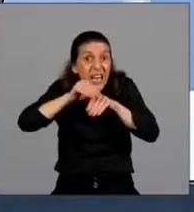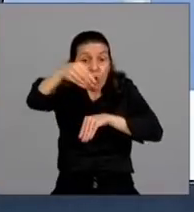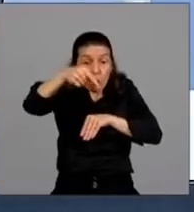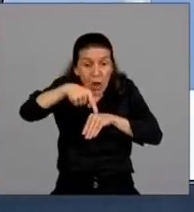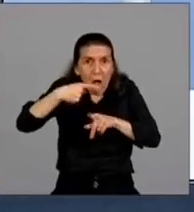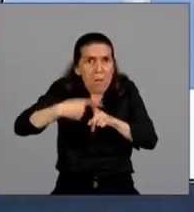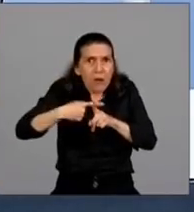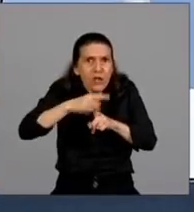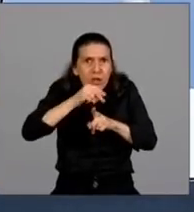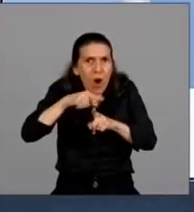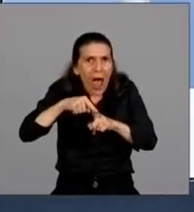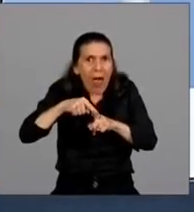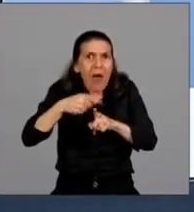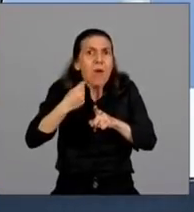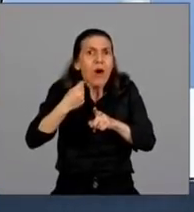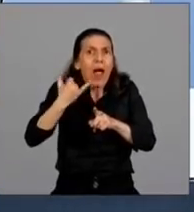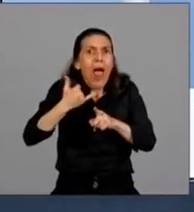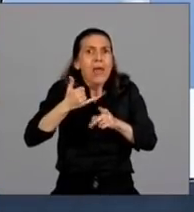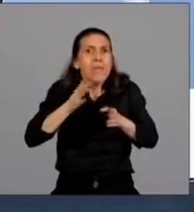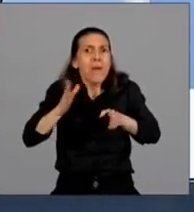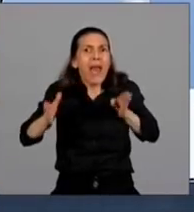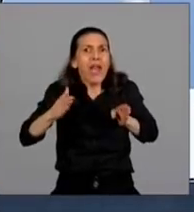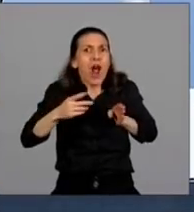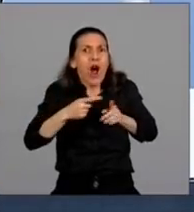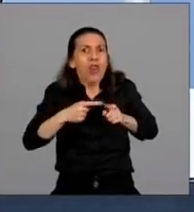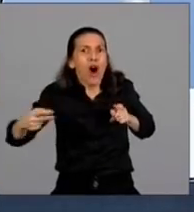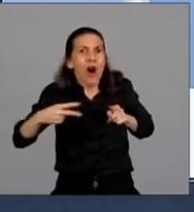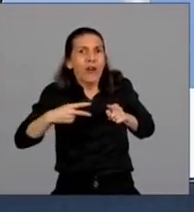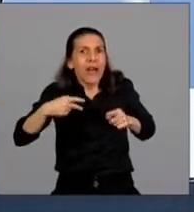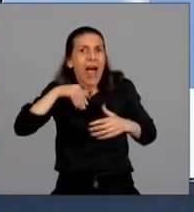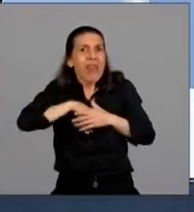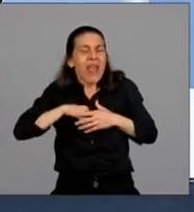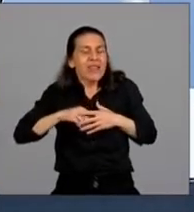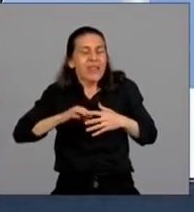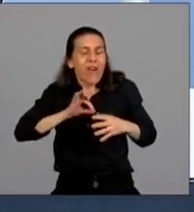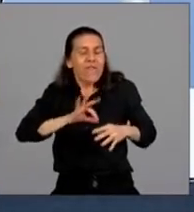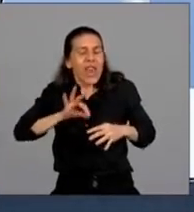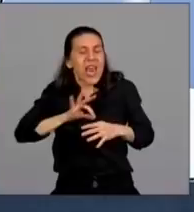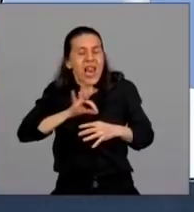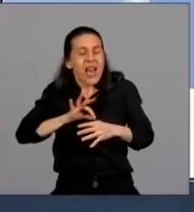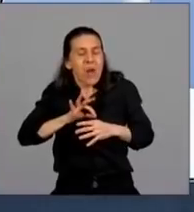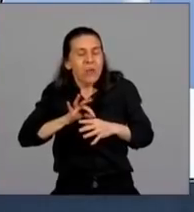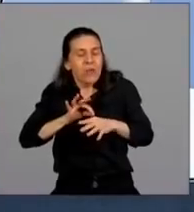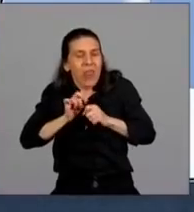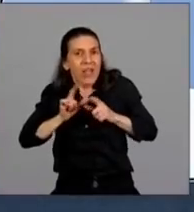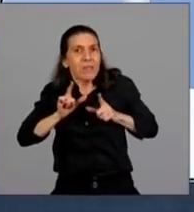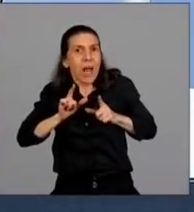de incubación de la enfermedad. Entonces entró y no se lo detectó.